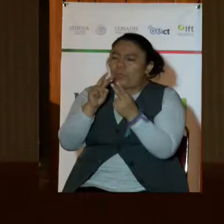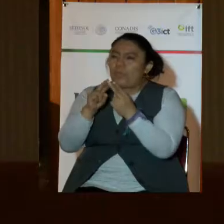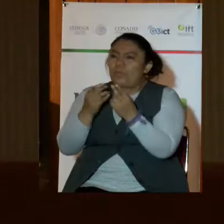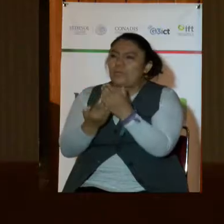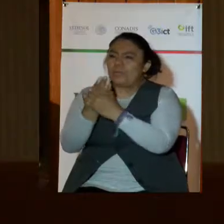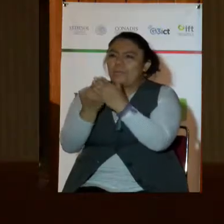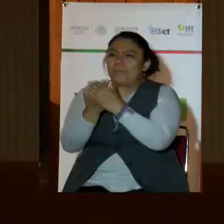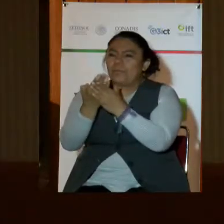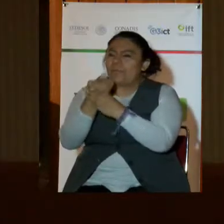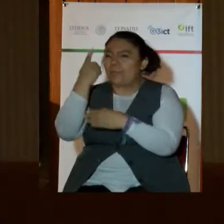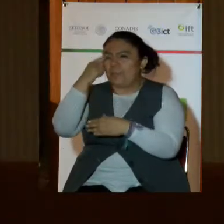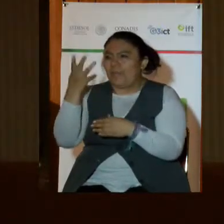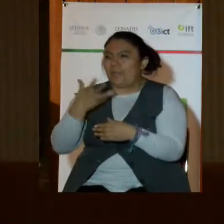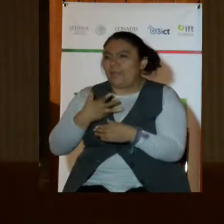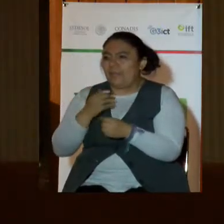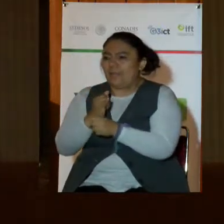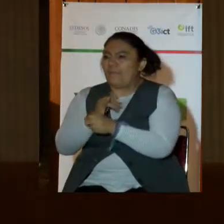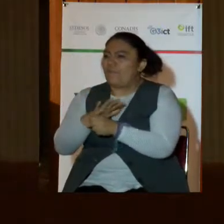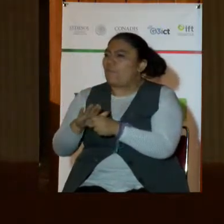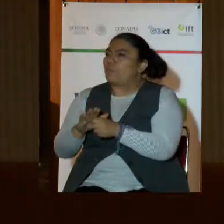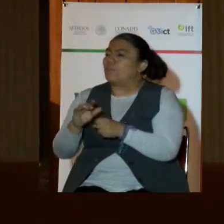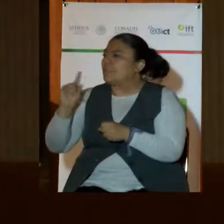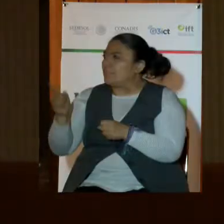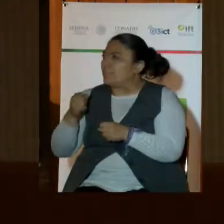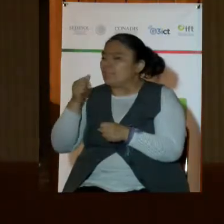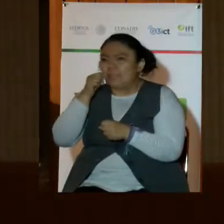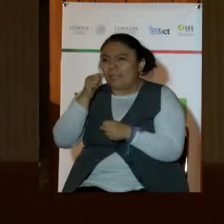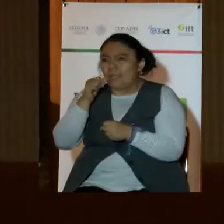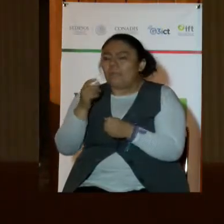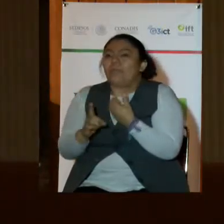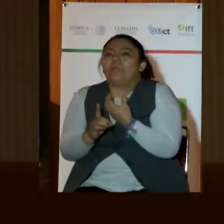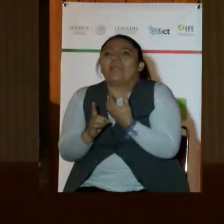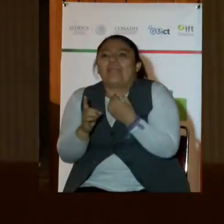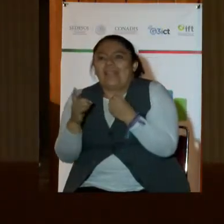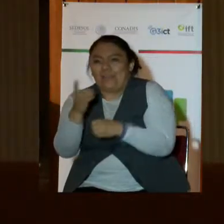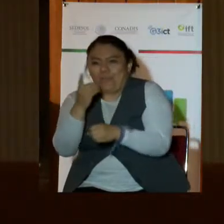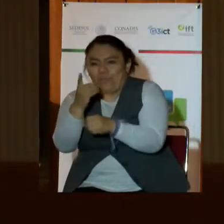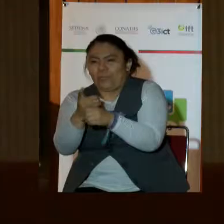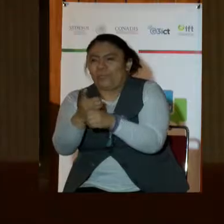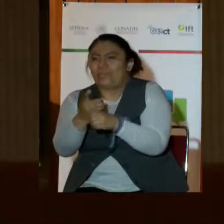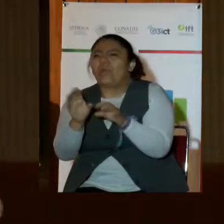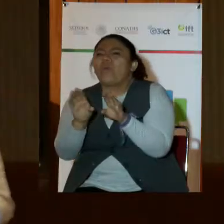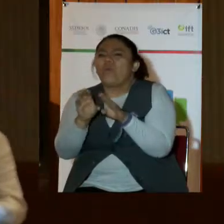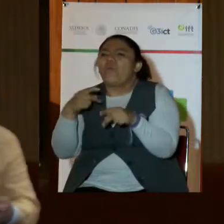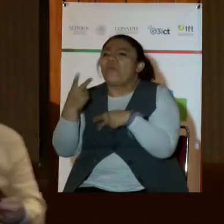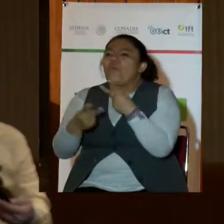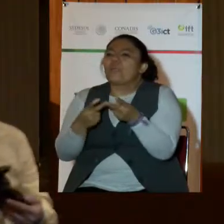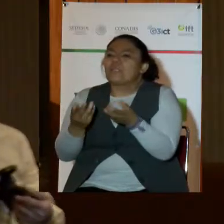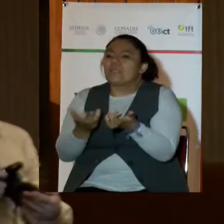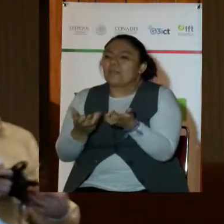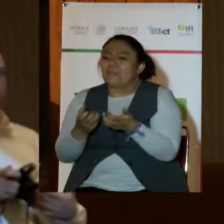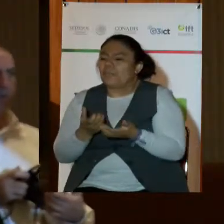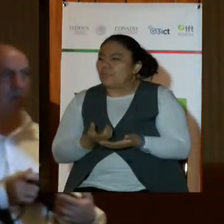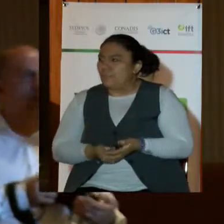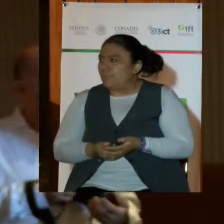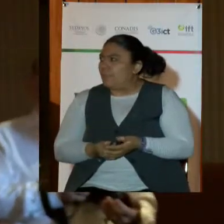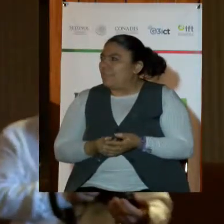¿a dónde? ¿Cómo hacemos? ¿Cómo las integramos? ¿Qué está? Tan costoso es, o sea, creo que el interés es muchísimo y hay